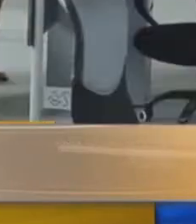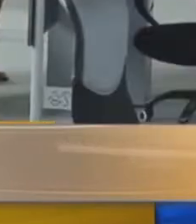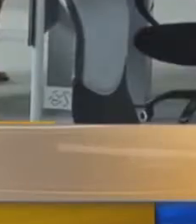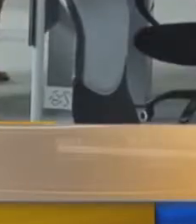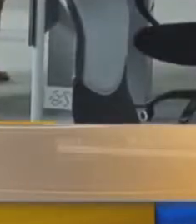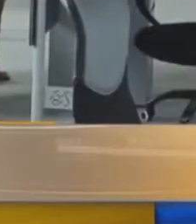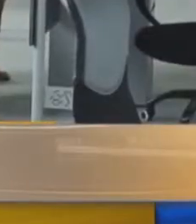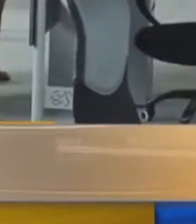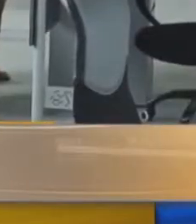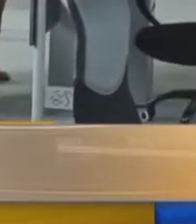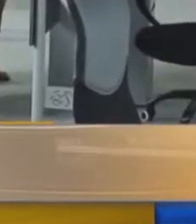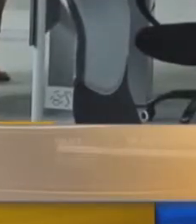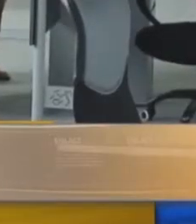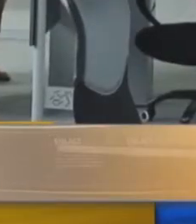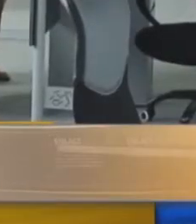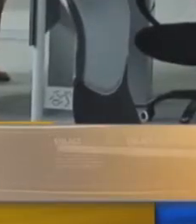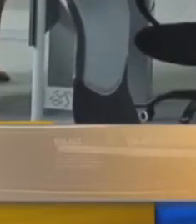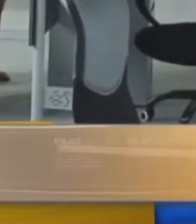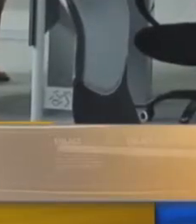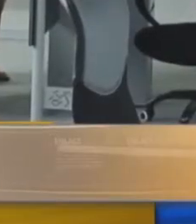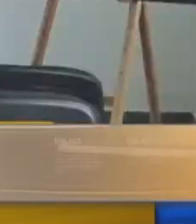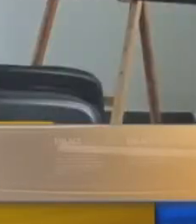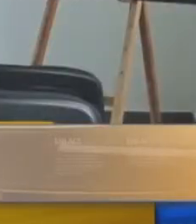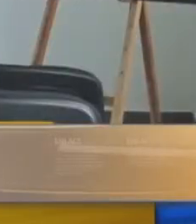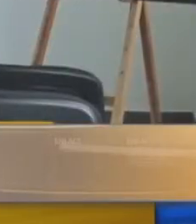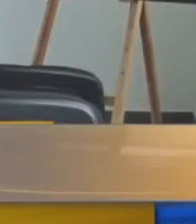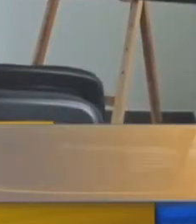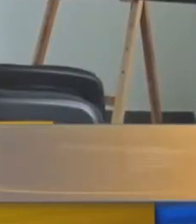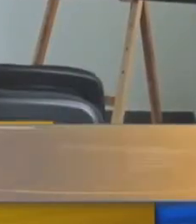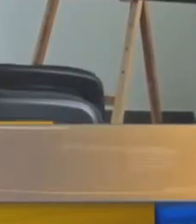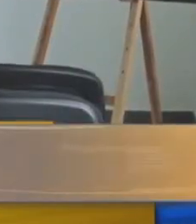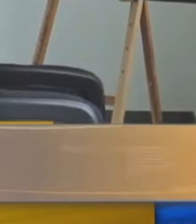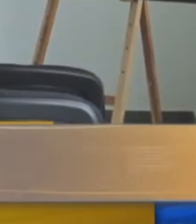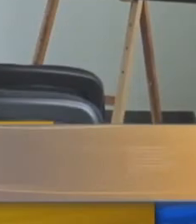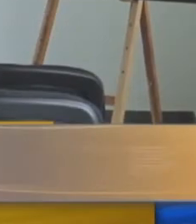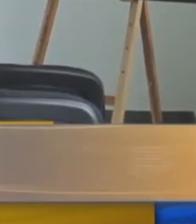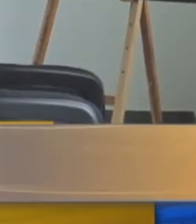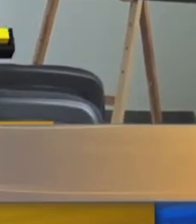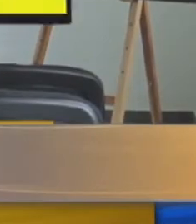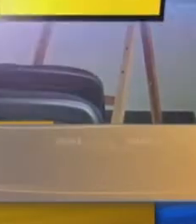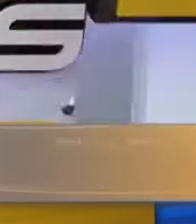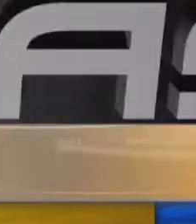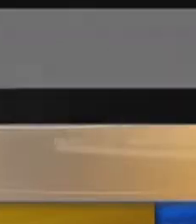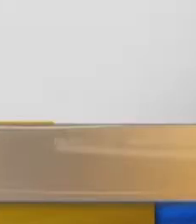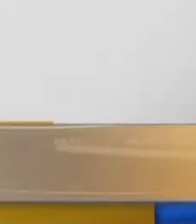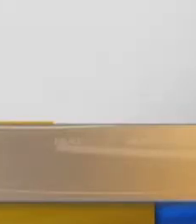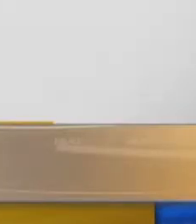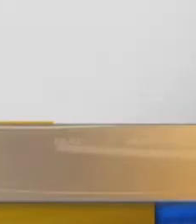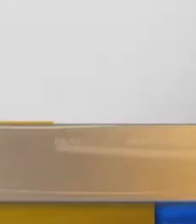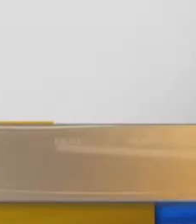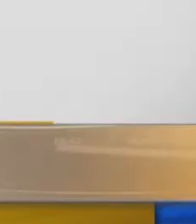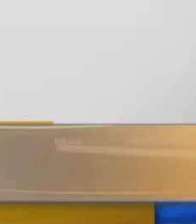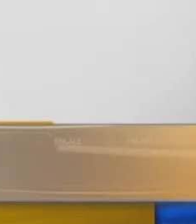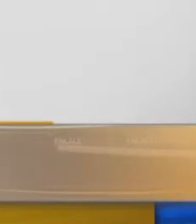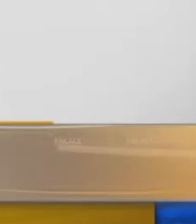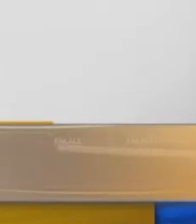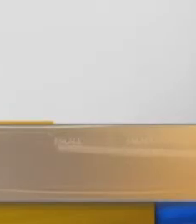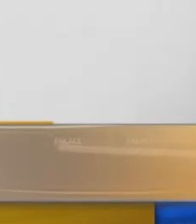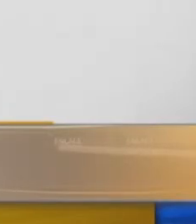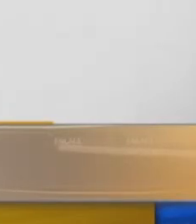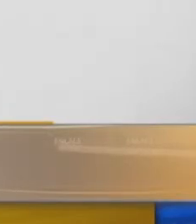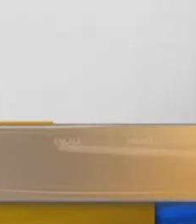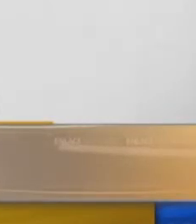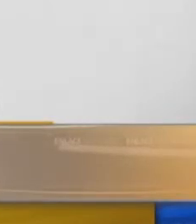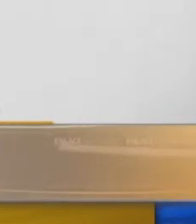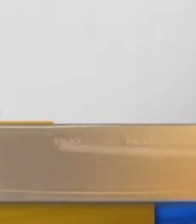la adecuación de las instalaciones que dignifican la labor de los representantes de la comunidad en el municipio. Mañana se cerrarán postulaciones